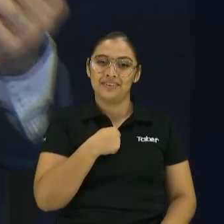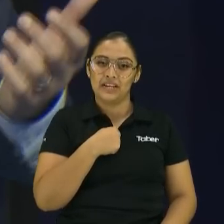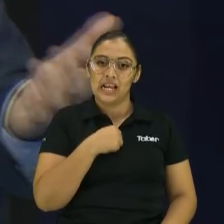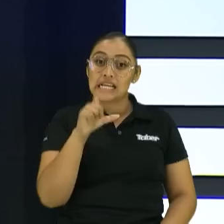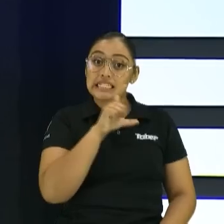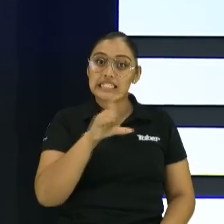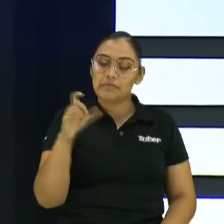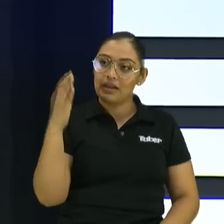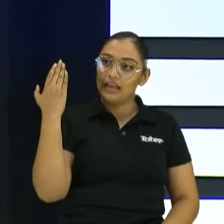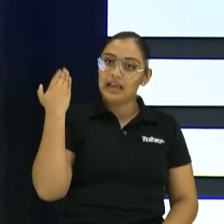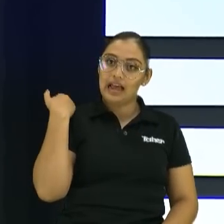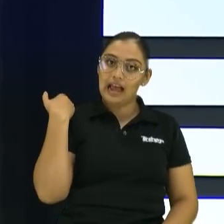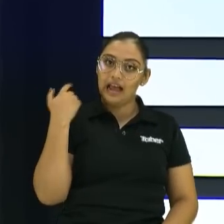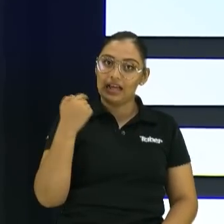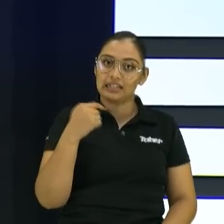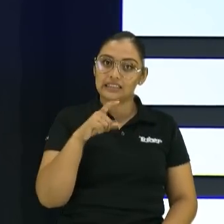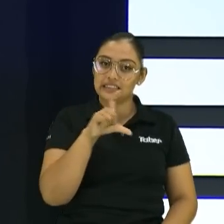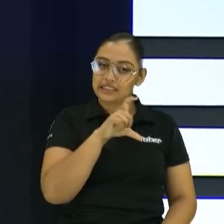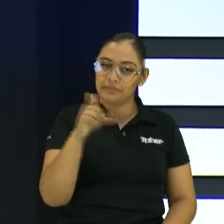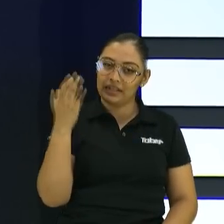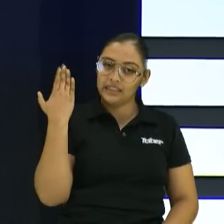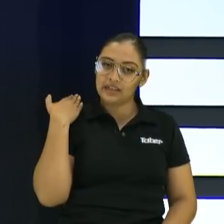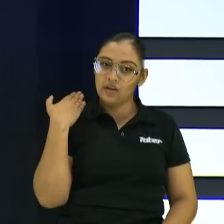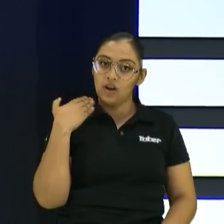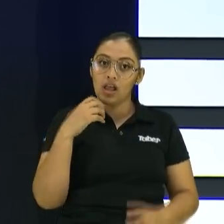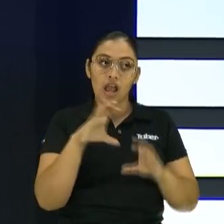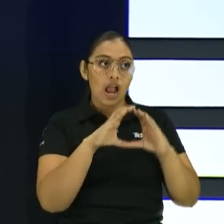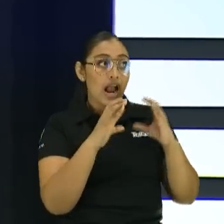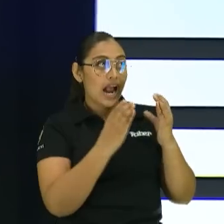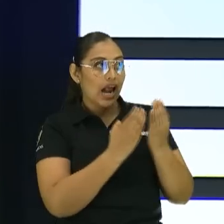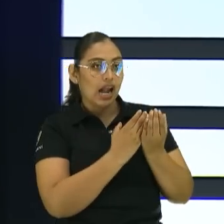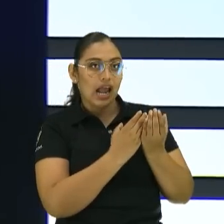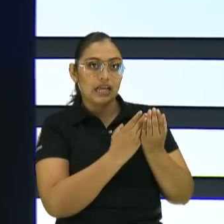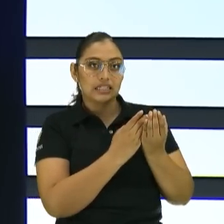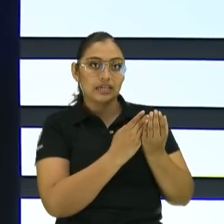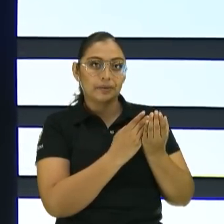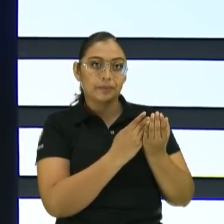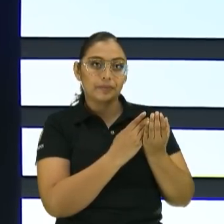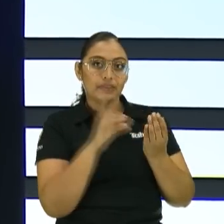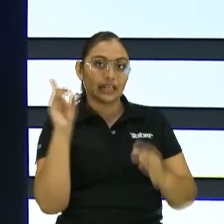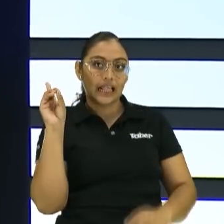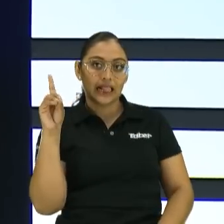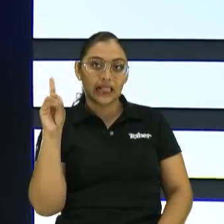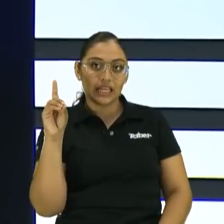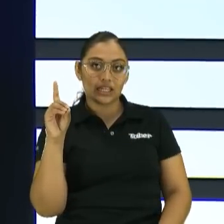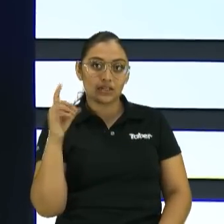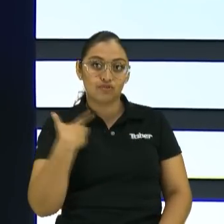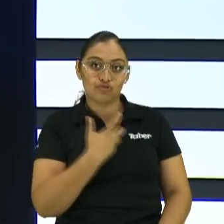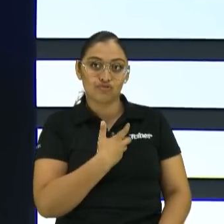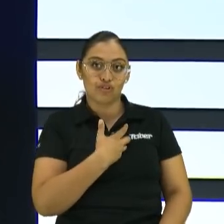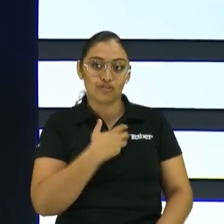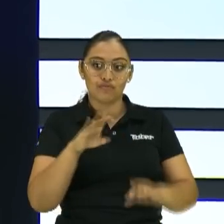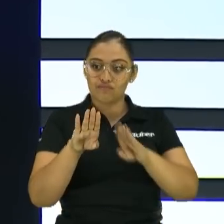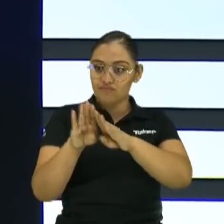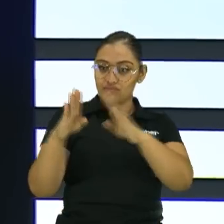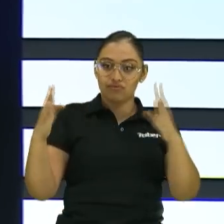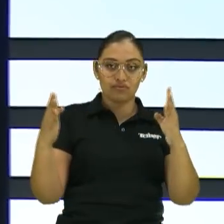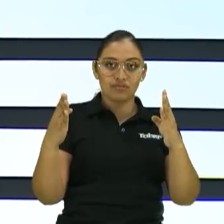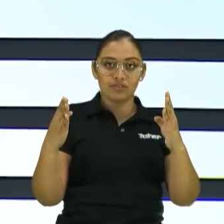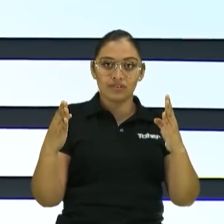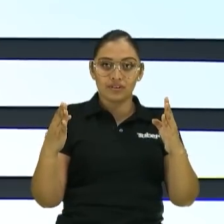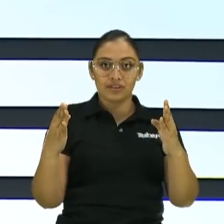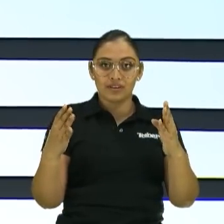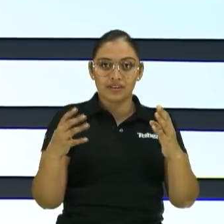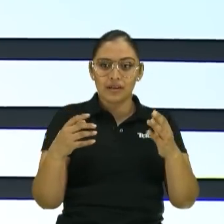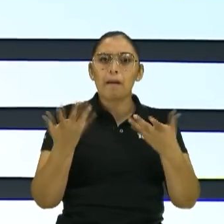me han golpeado de tal manera que las clases de discipulado la vamos a tener que abrir como debemos hacerlo hace mucho tiempo porque la fe